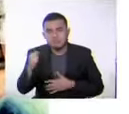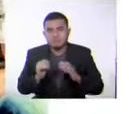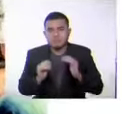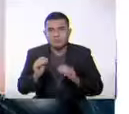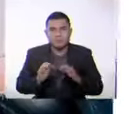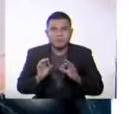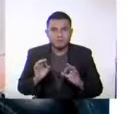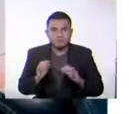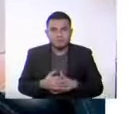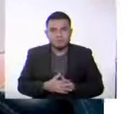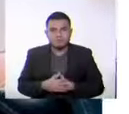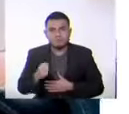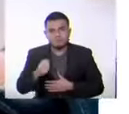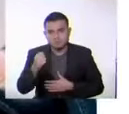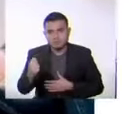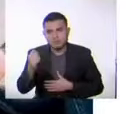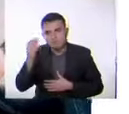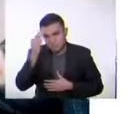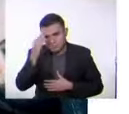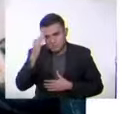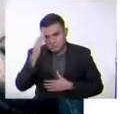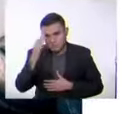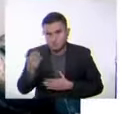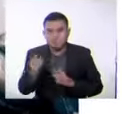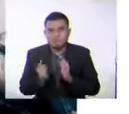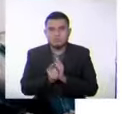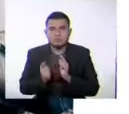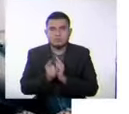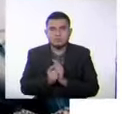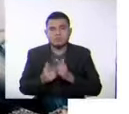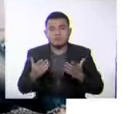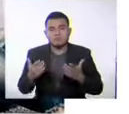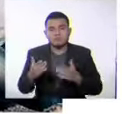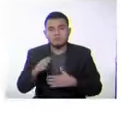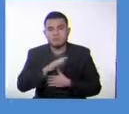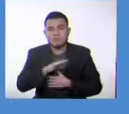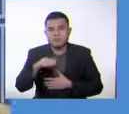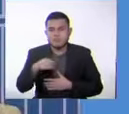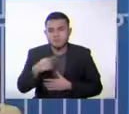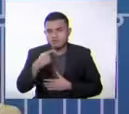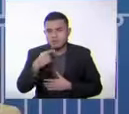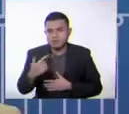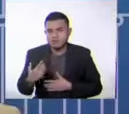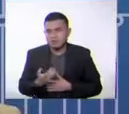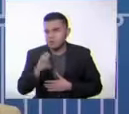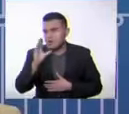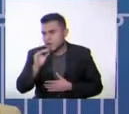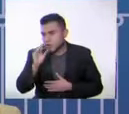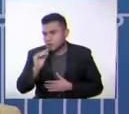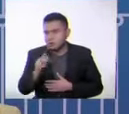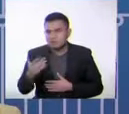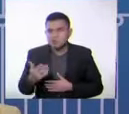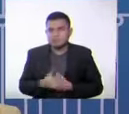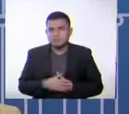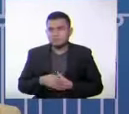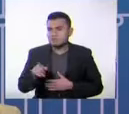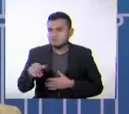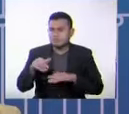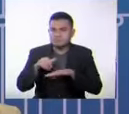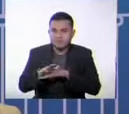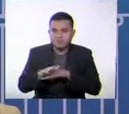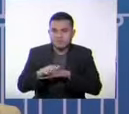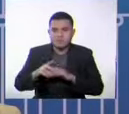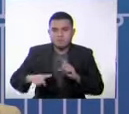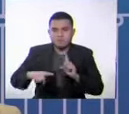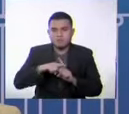importante conocer el papel que juega la familia, con quién conversa, quién da ese mensaje